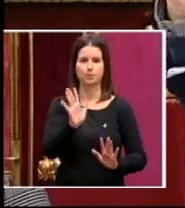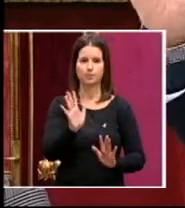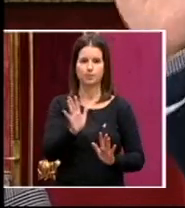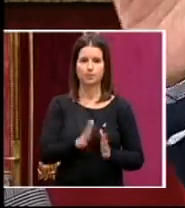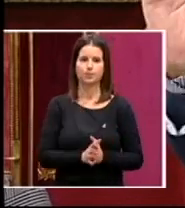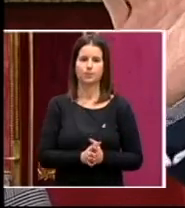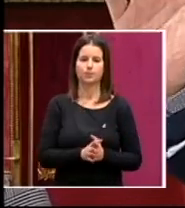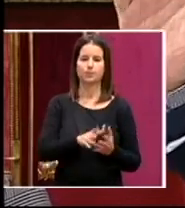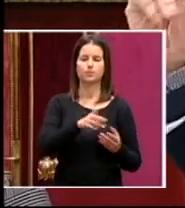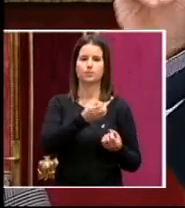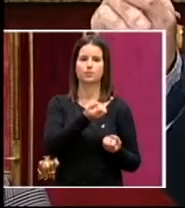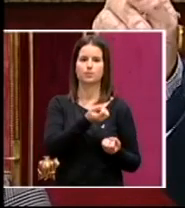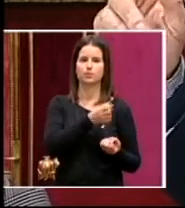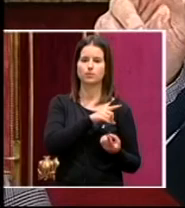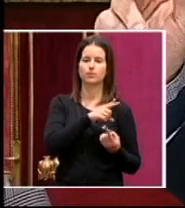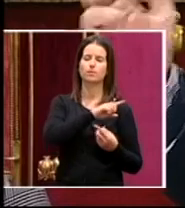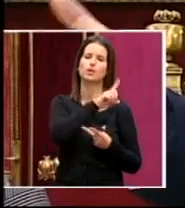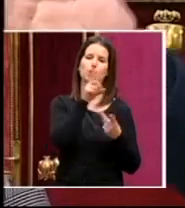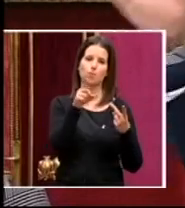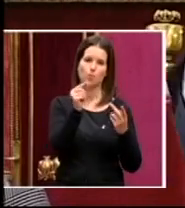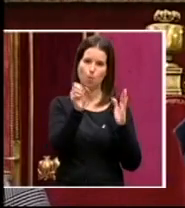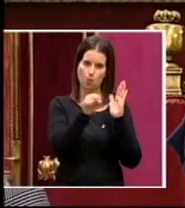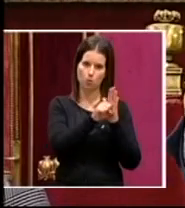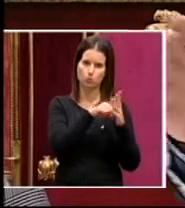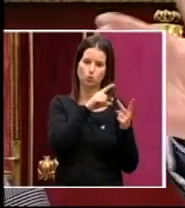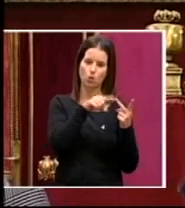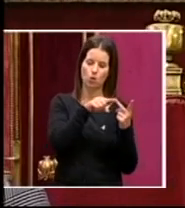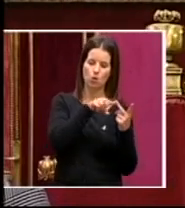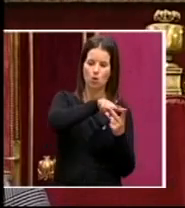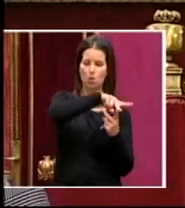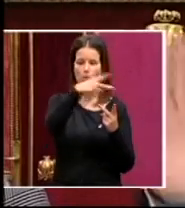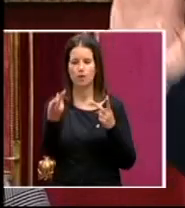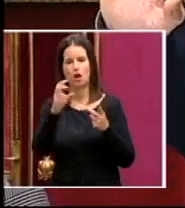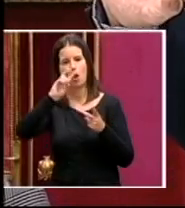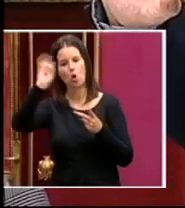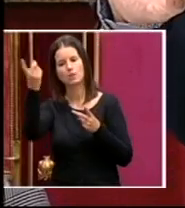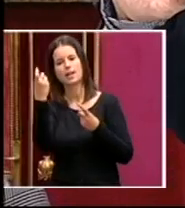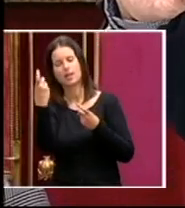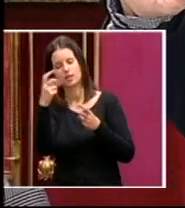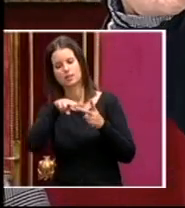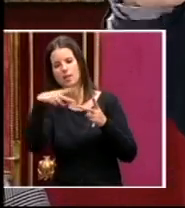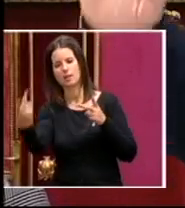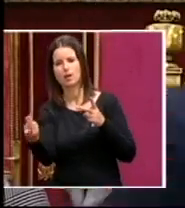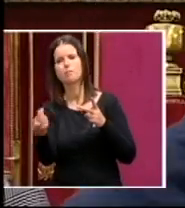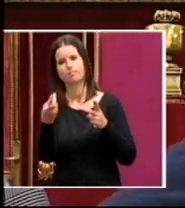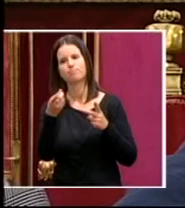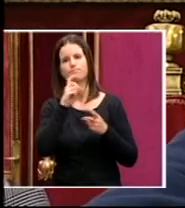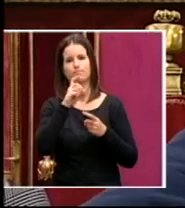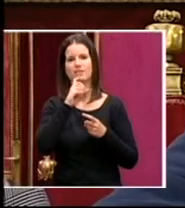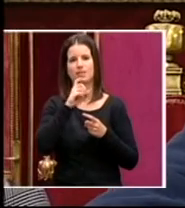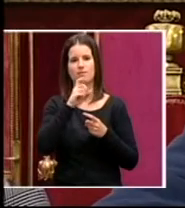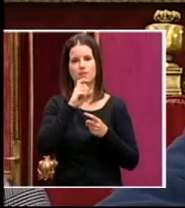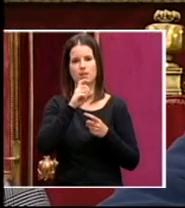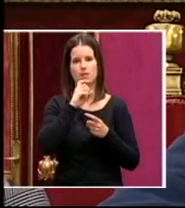Ahora bien, trasladar capítulo 2 a otras necesidades más evidentes en políticas sociales es complicado, ¿eh? Es complicado si